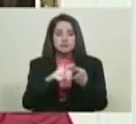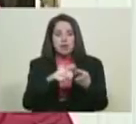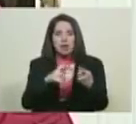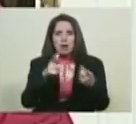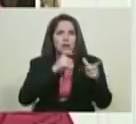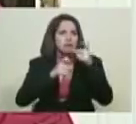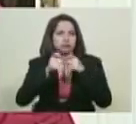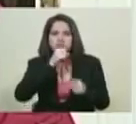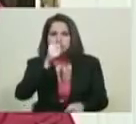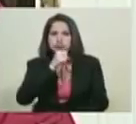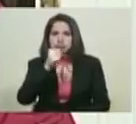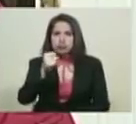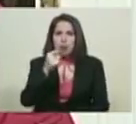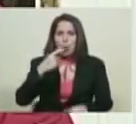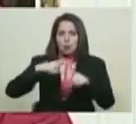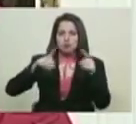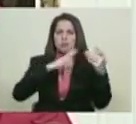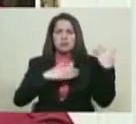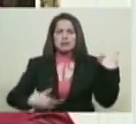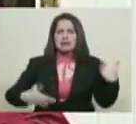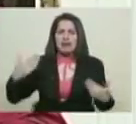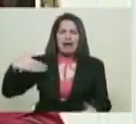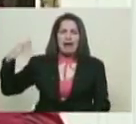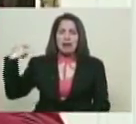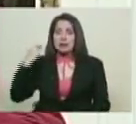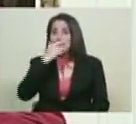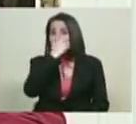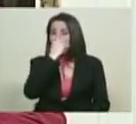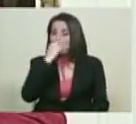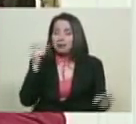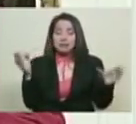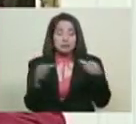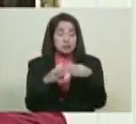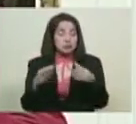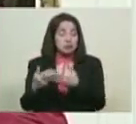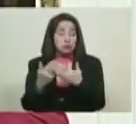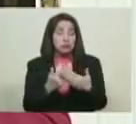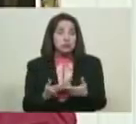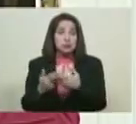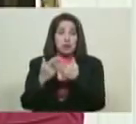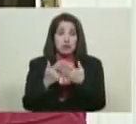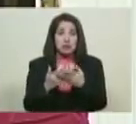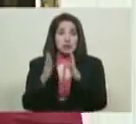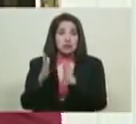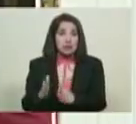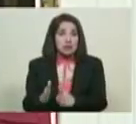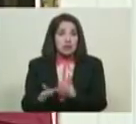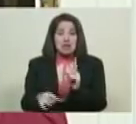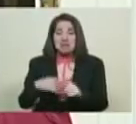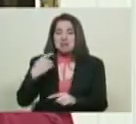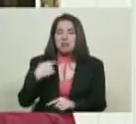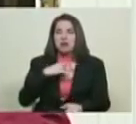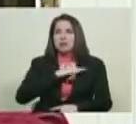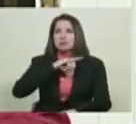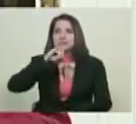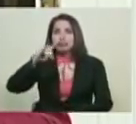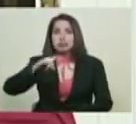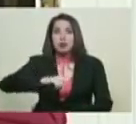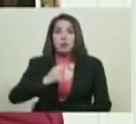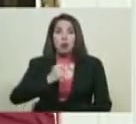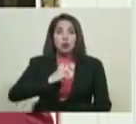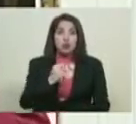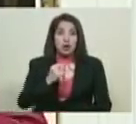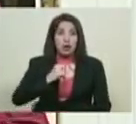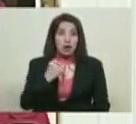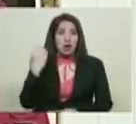el presidente Rómulo Gallegos, grupo de estudiantes entonces, y luego se fueron a Bogotá. Y